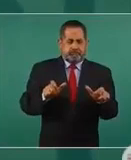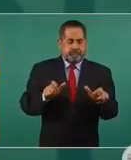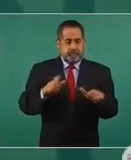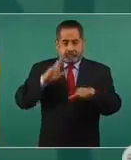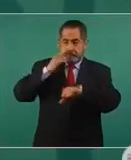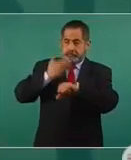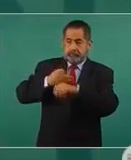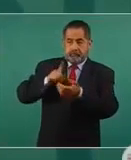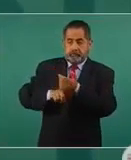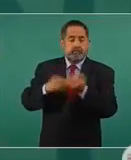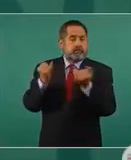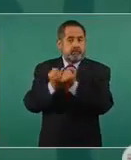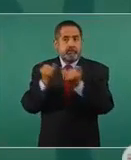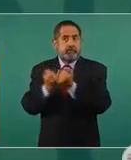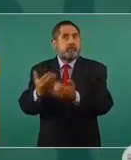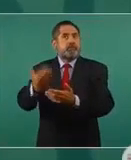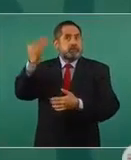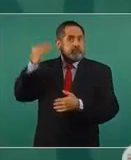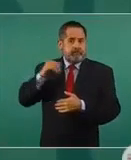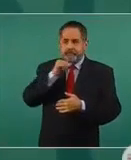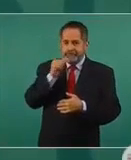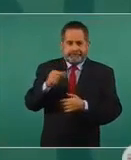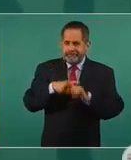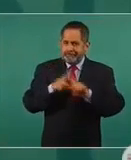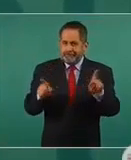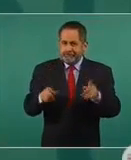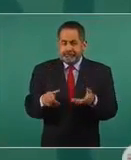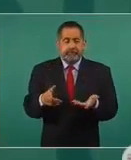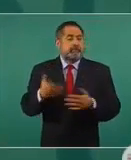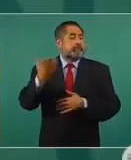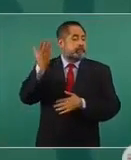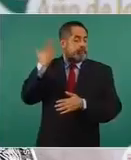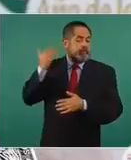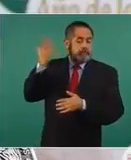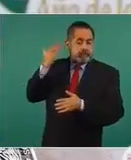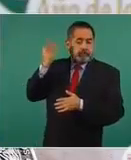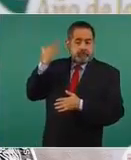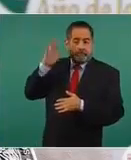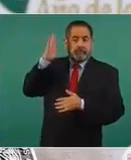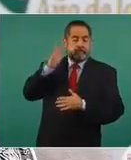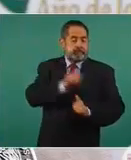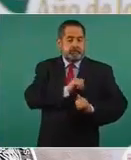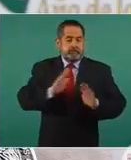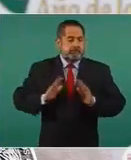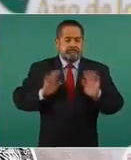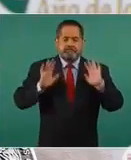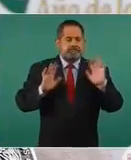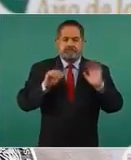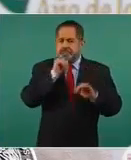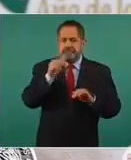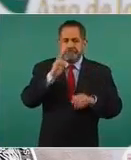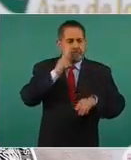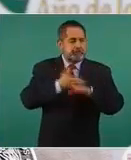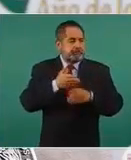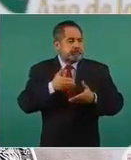que ahorita se tienen. Las guarniciones militares no tienen una responsabilidad